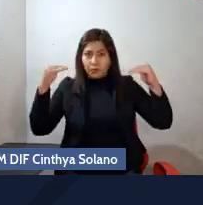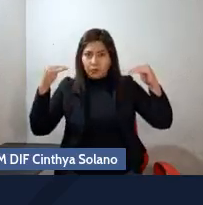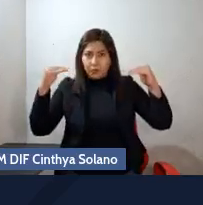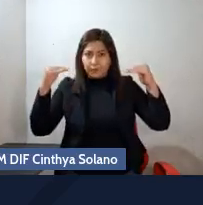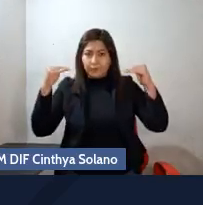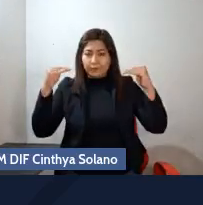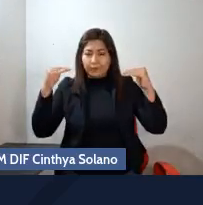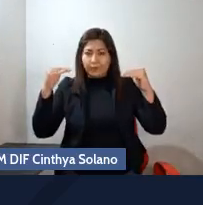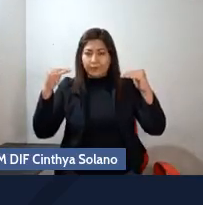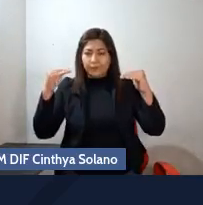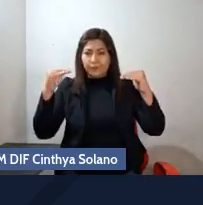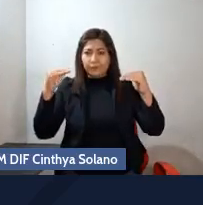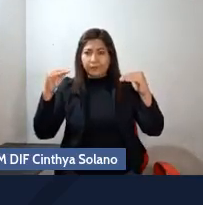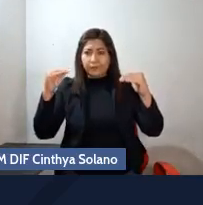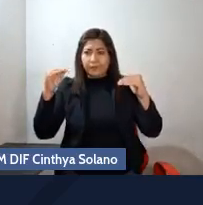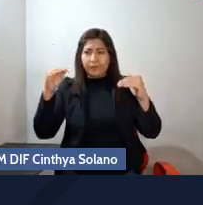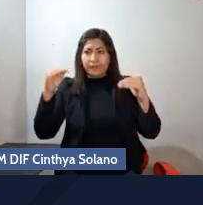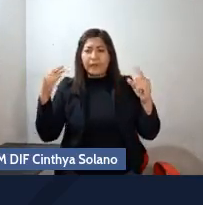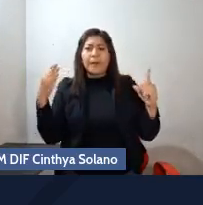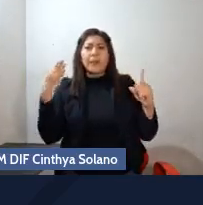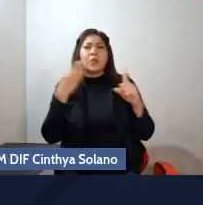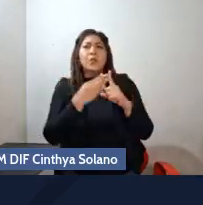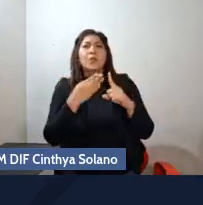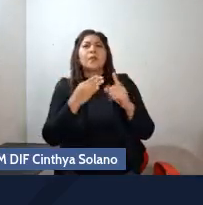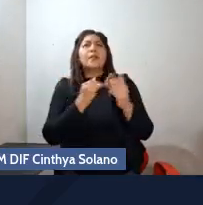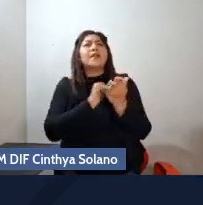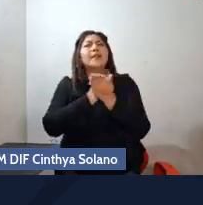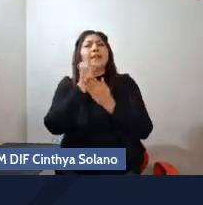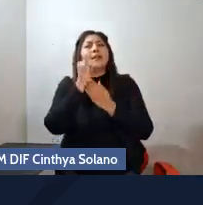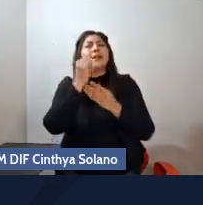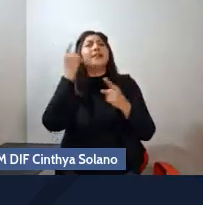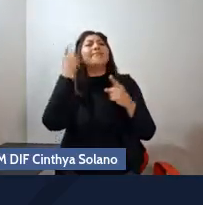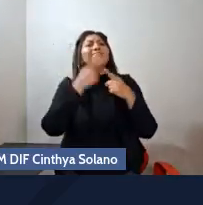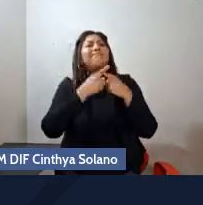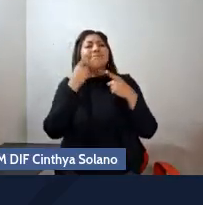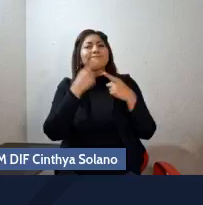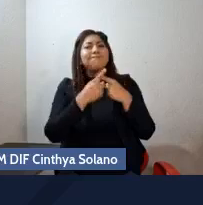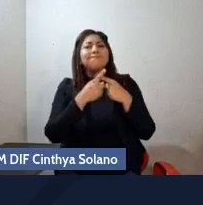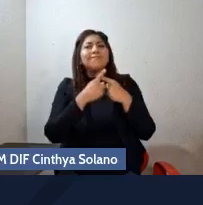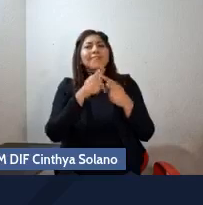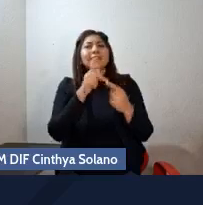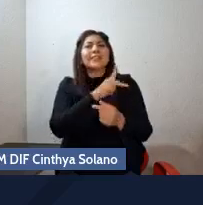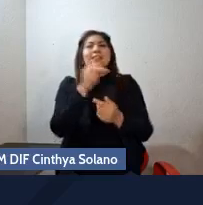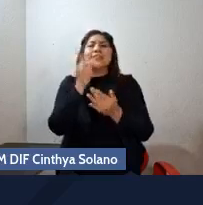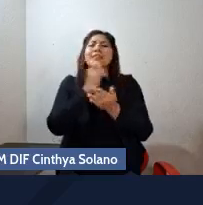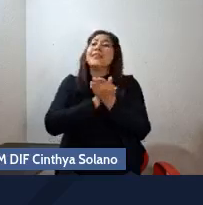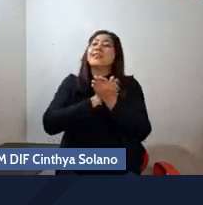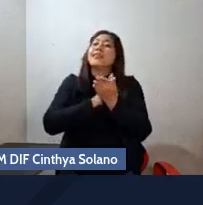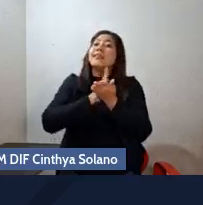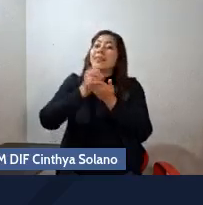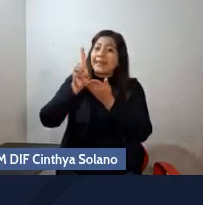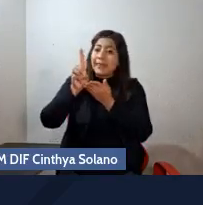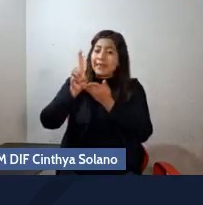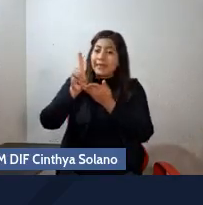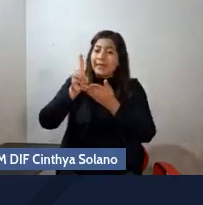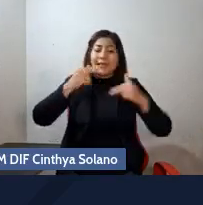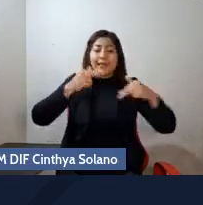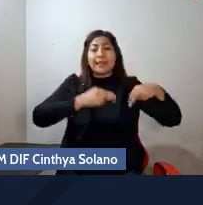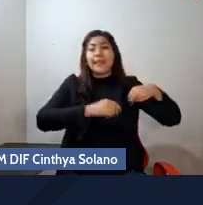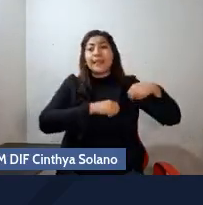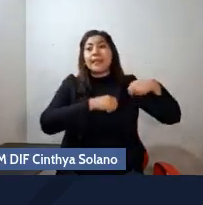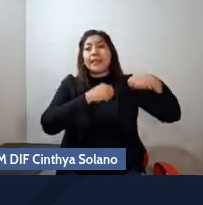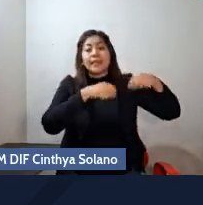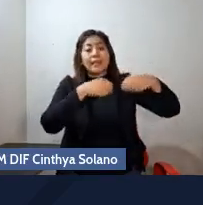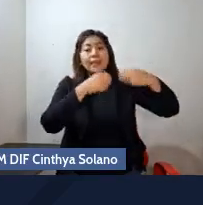para determinar pues quiénes son los que tienen derecho a la herencia y a los bienes de